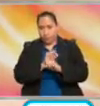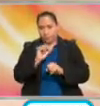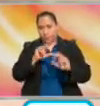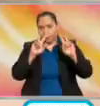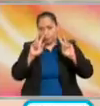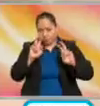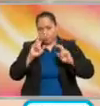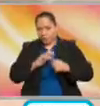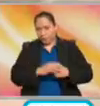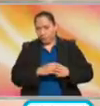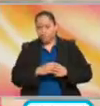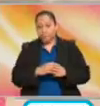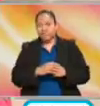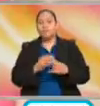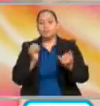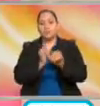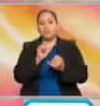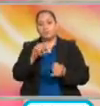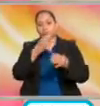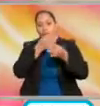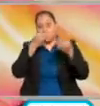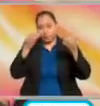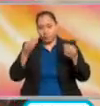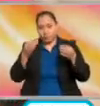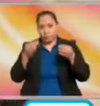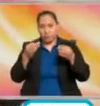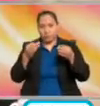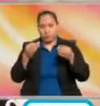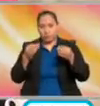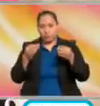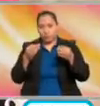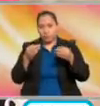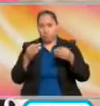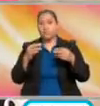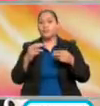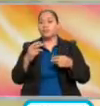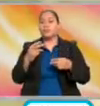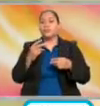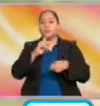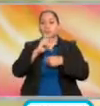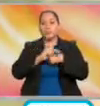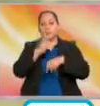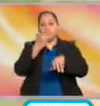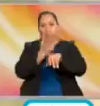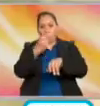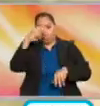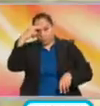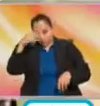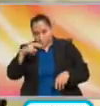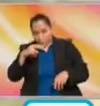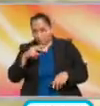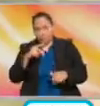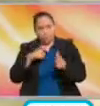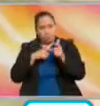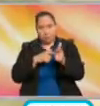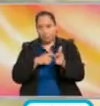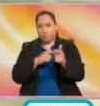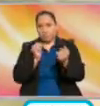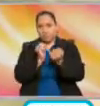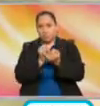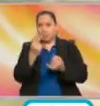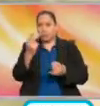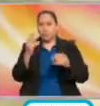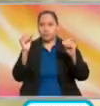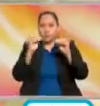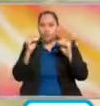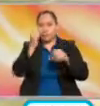materia. También se anunció que la relación entre los dos países se mantendrá en este mismo nivel de secretarios